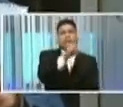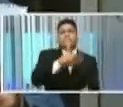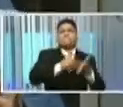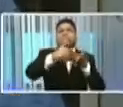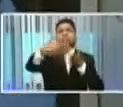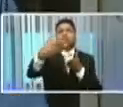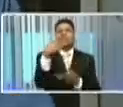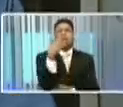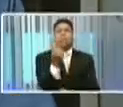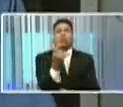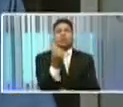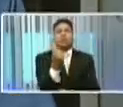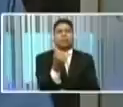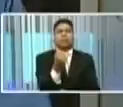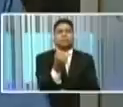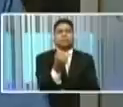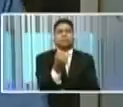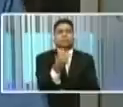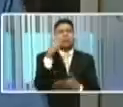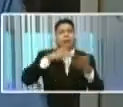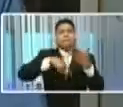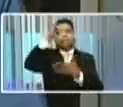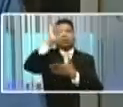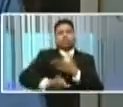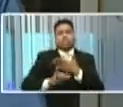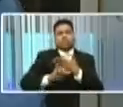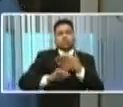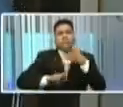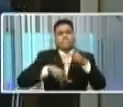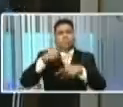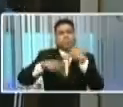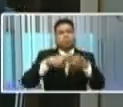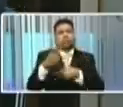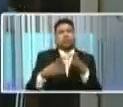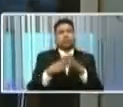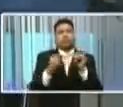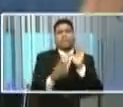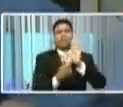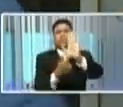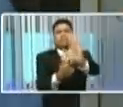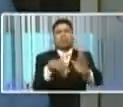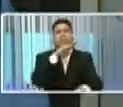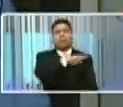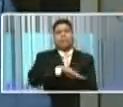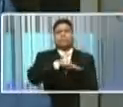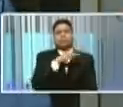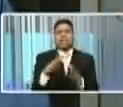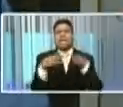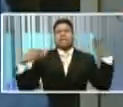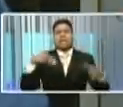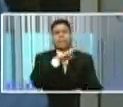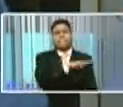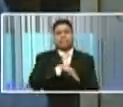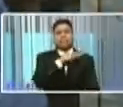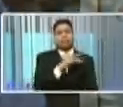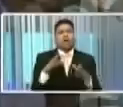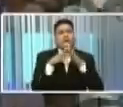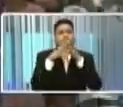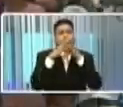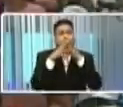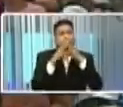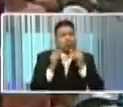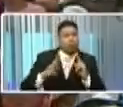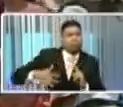millones de bolívares para proyectos productivos presentados por las misiones y Gran Misión en todo el